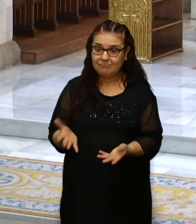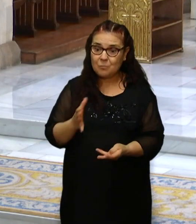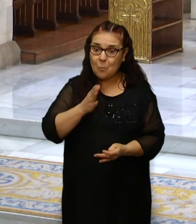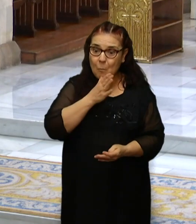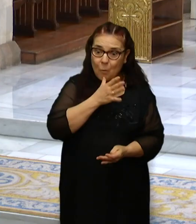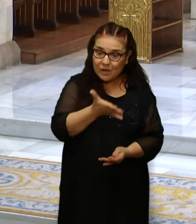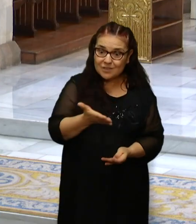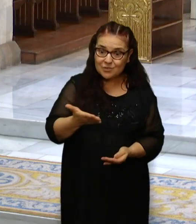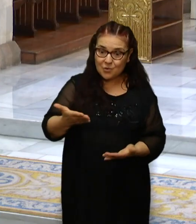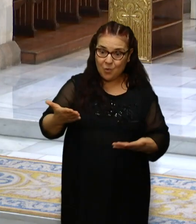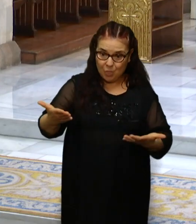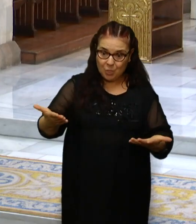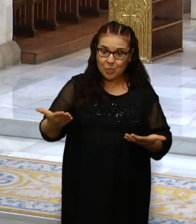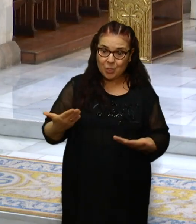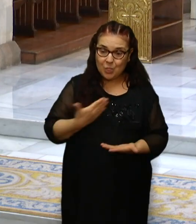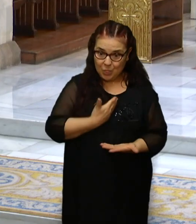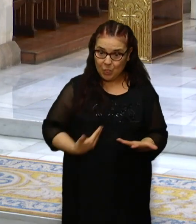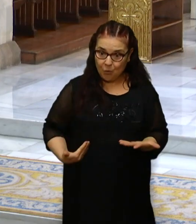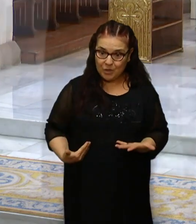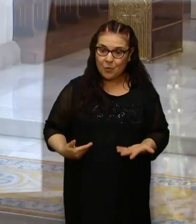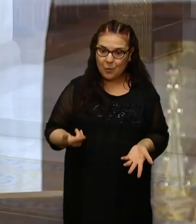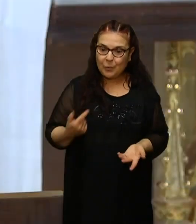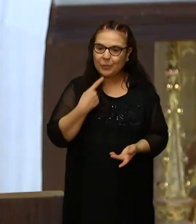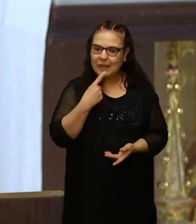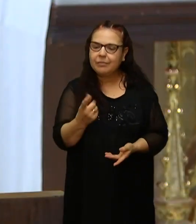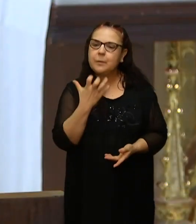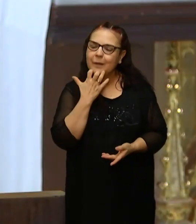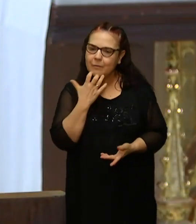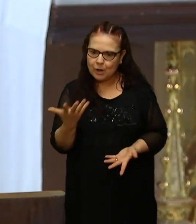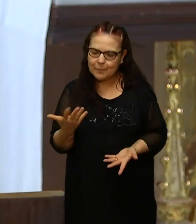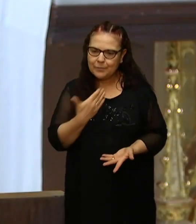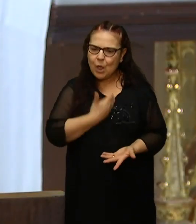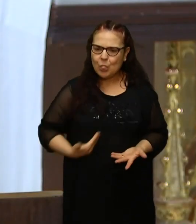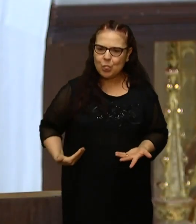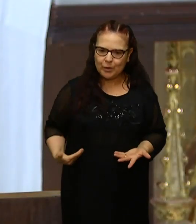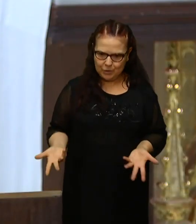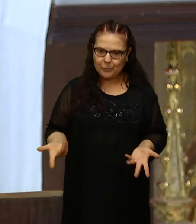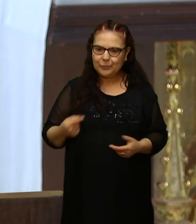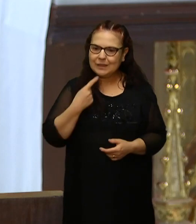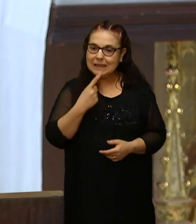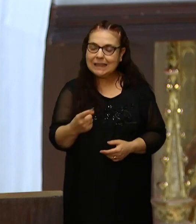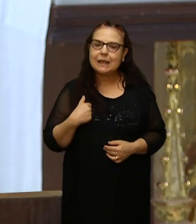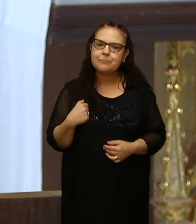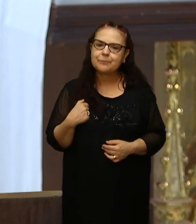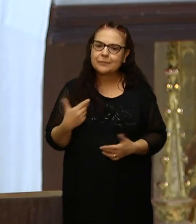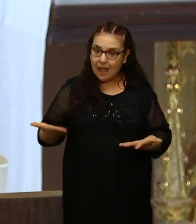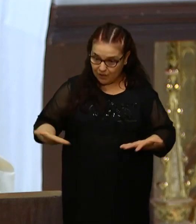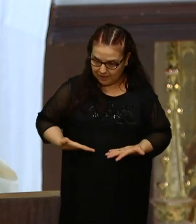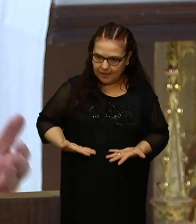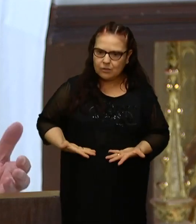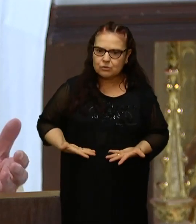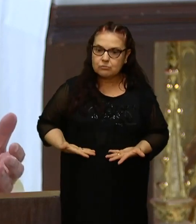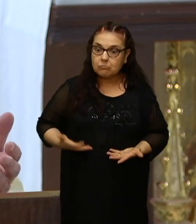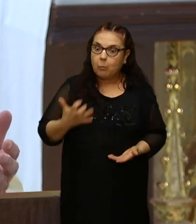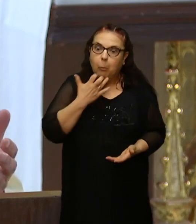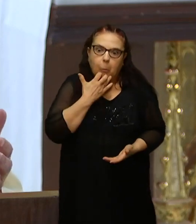del dueño, según la parábola, la reacción del dueño que le dice a los criados: pues si estos